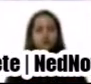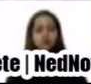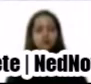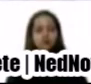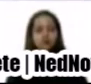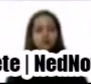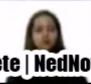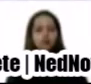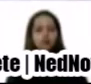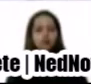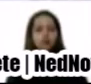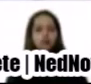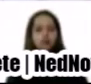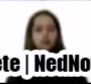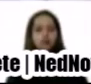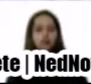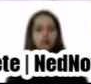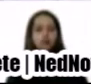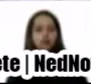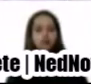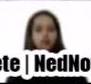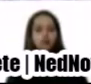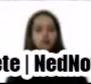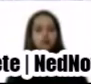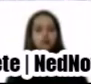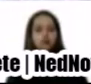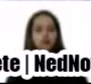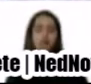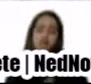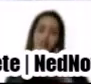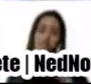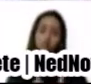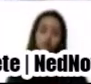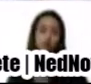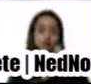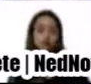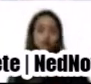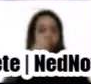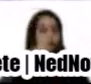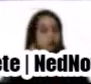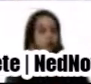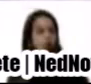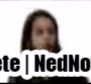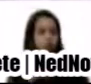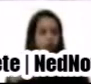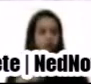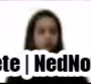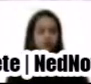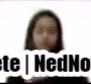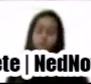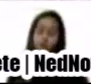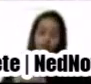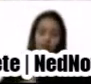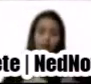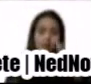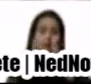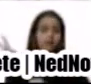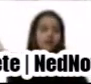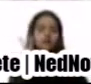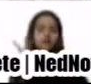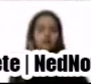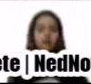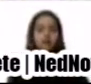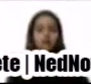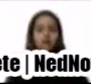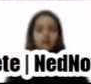TSJ ilegítimo implican una confiscación de bienes de las directivas legítimas de ambos partidos. Un intento claro de socavar hasta exterminar